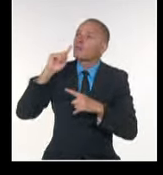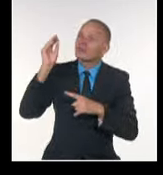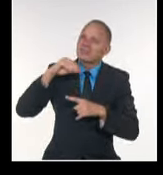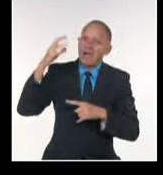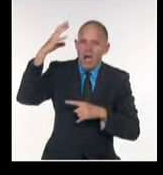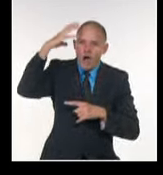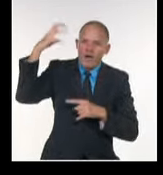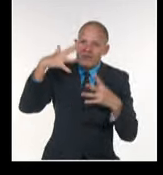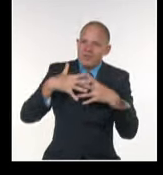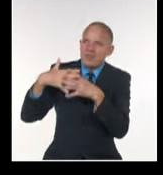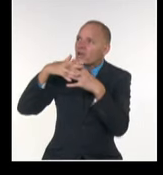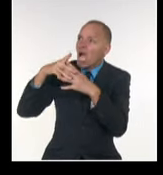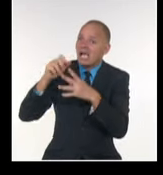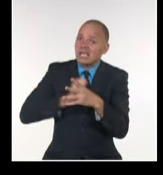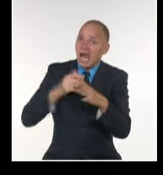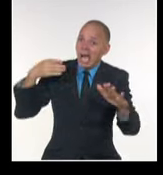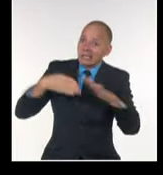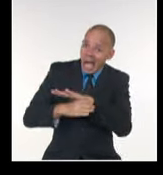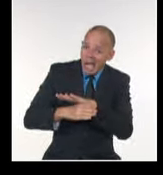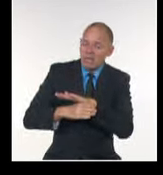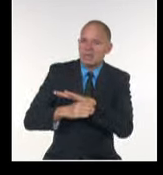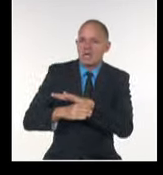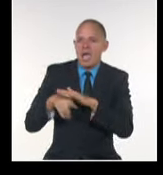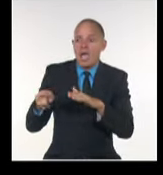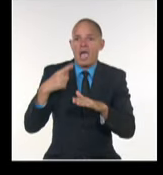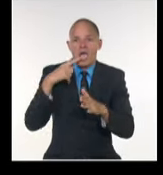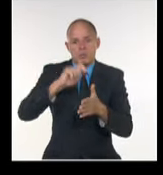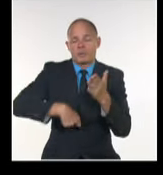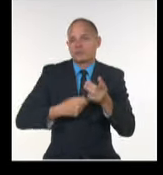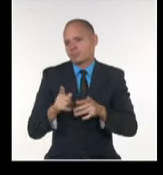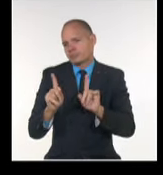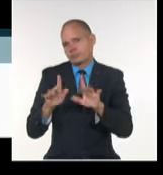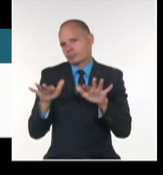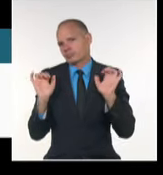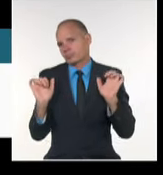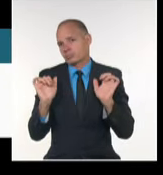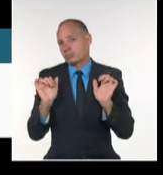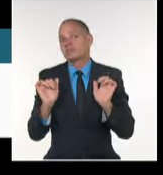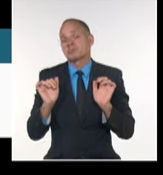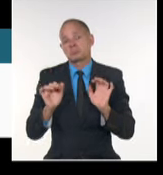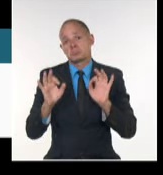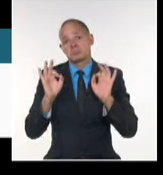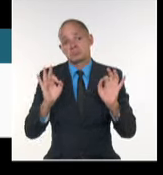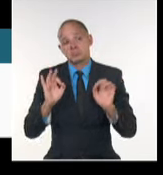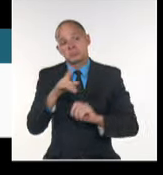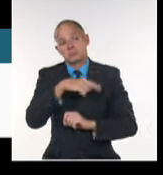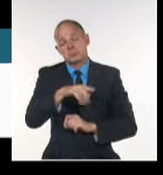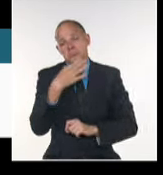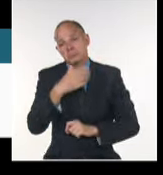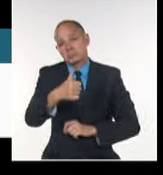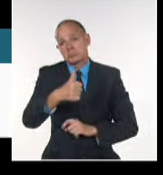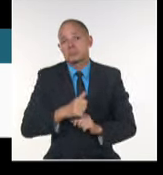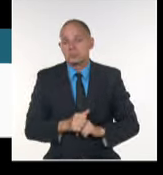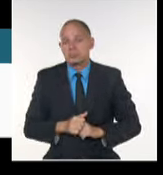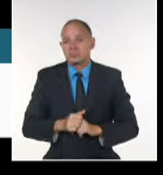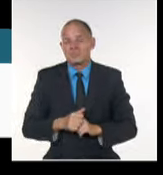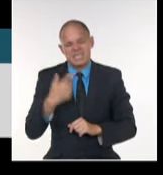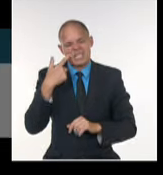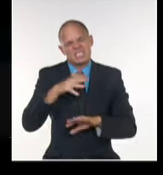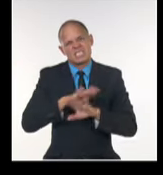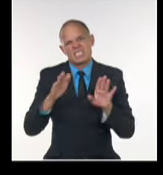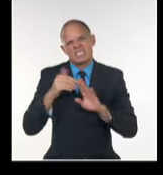la desprestigiada OEA, que instaba a la autoridad electoral venezolana a acciones inaceptables. Deben cesar las